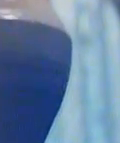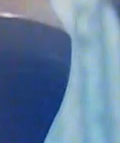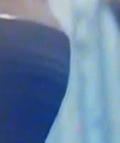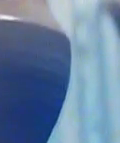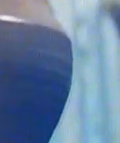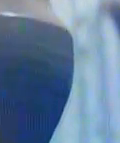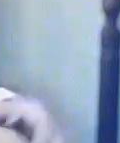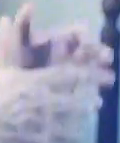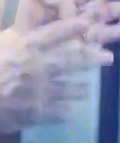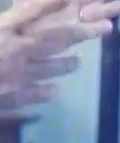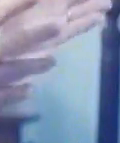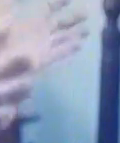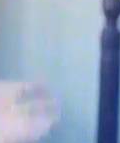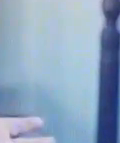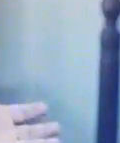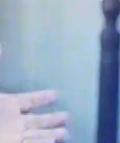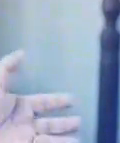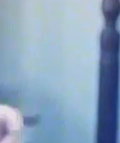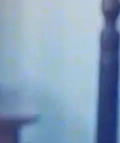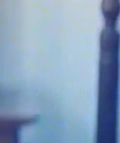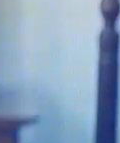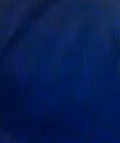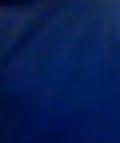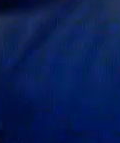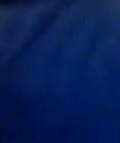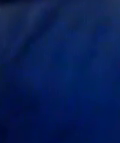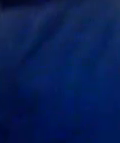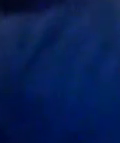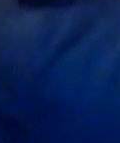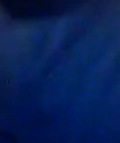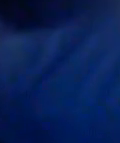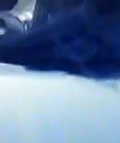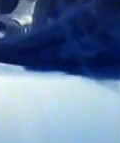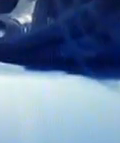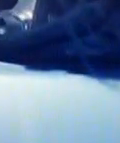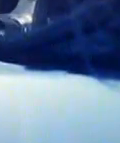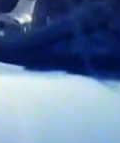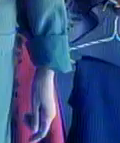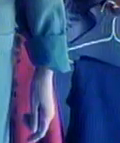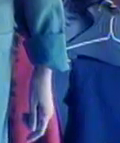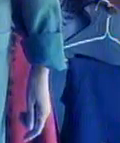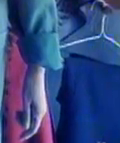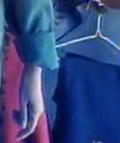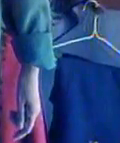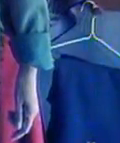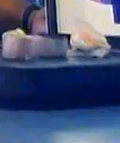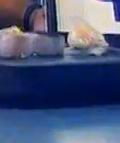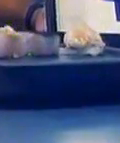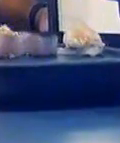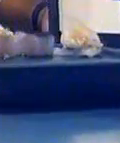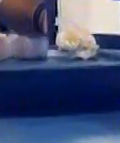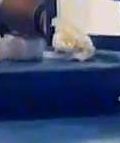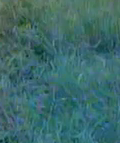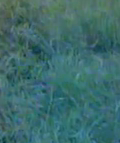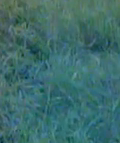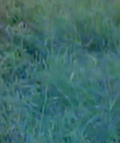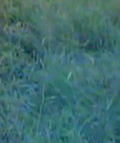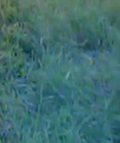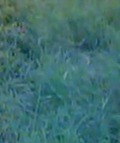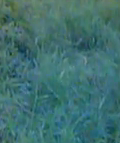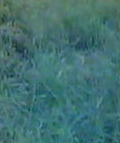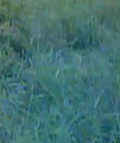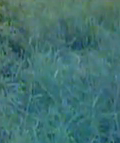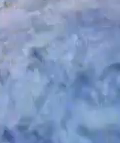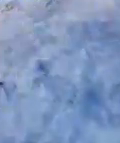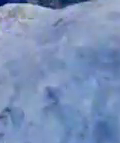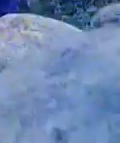expone ejemplos reales en distintos niveles empresariales. Tiene como objetivo otorgar conocimiento vital a emprendedores, información